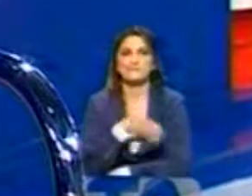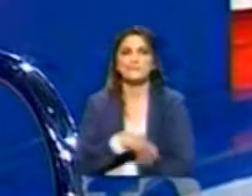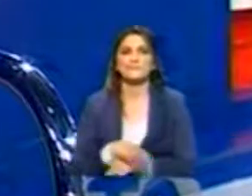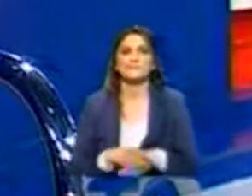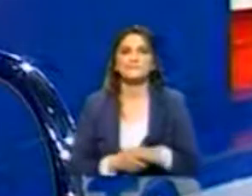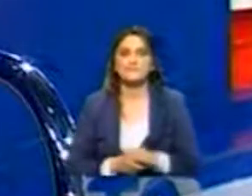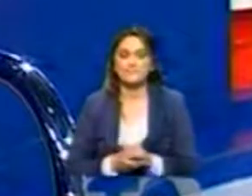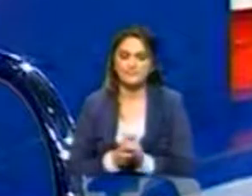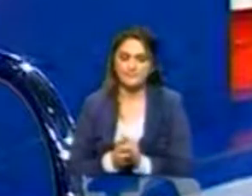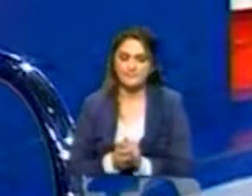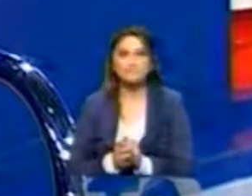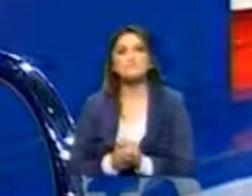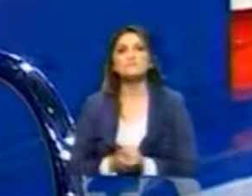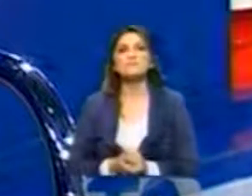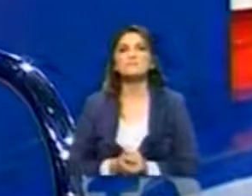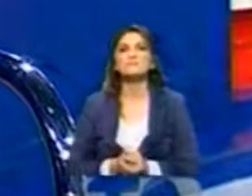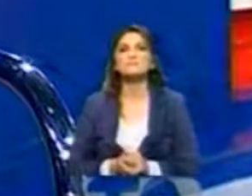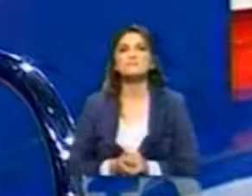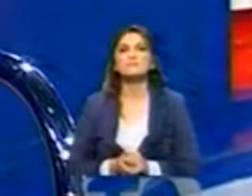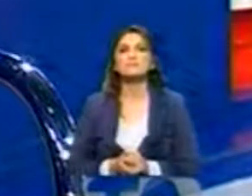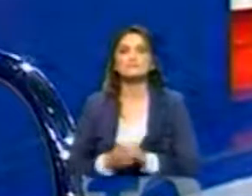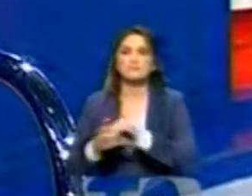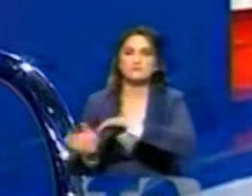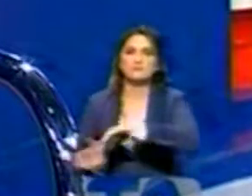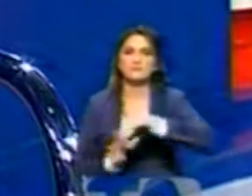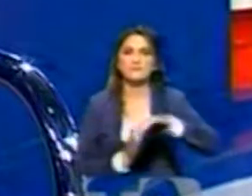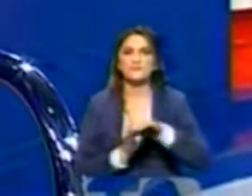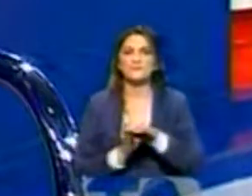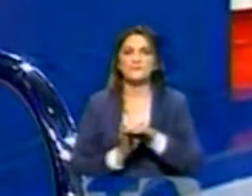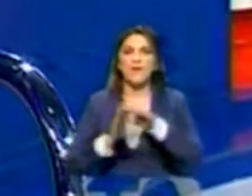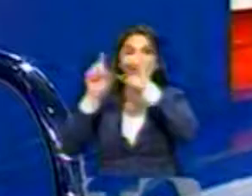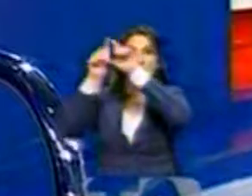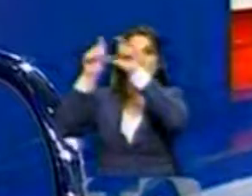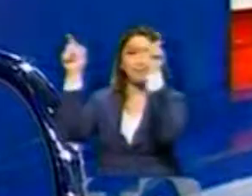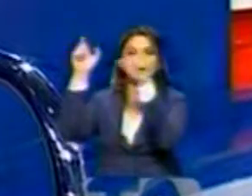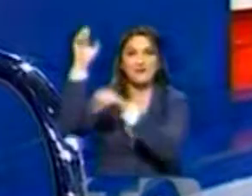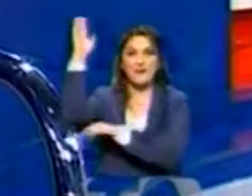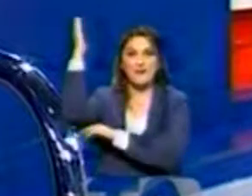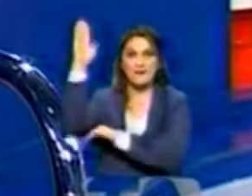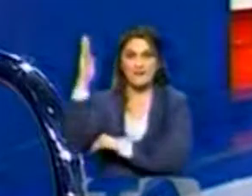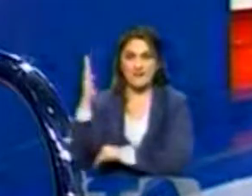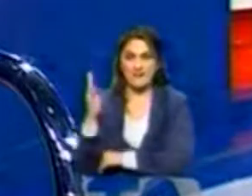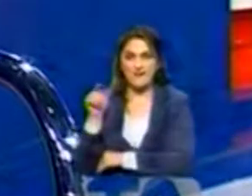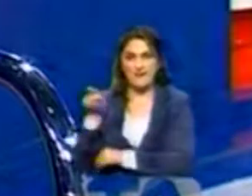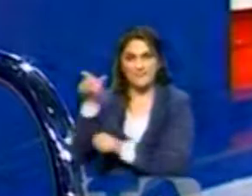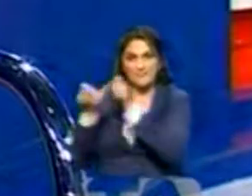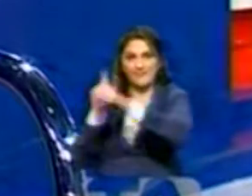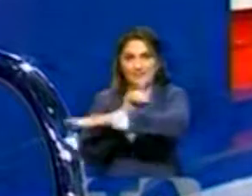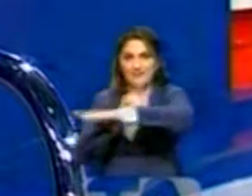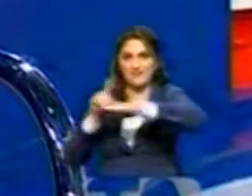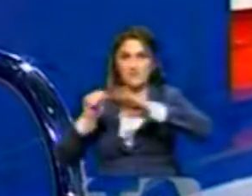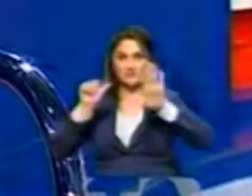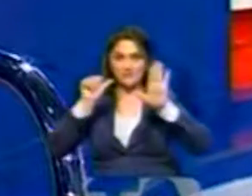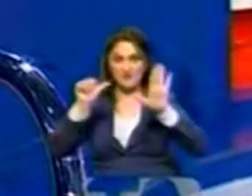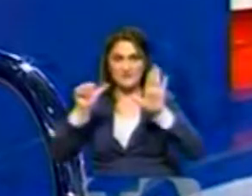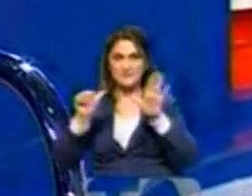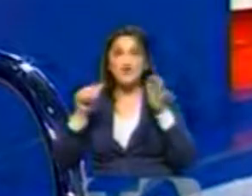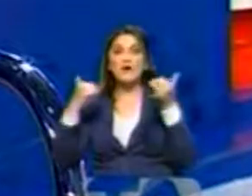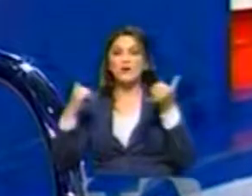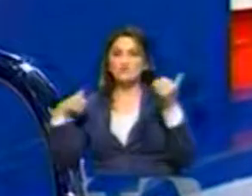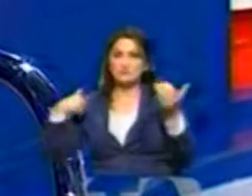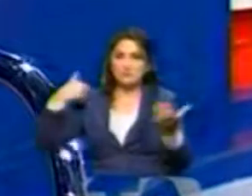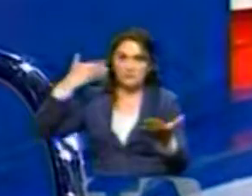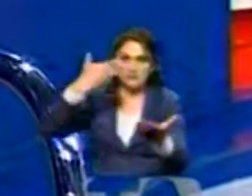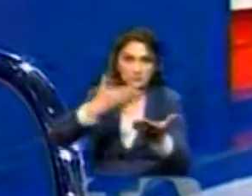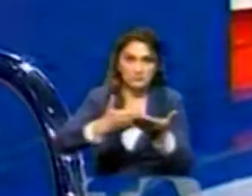Son ya las 6:07. Los ex directivos de la empresa brasileña Odebrecht, Geraldo de Souza y José Concienciado Santos, rendirán su testimonio anticipado